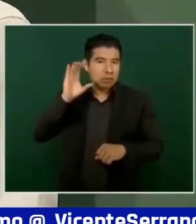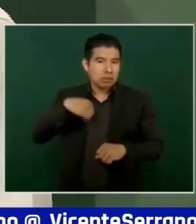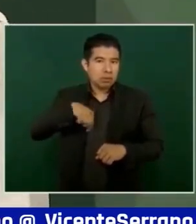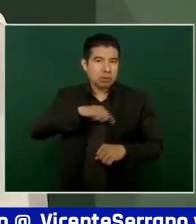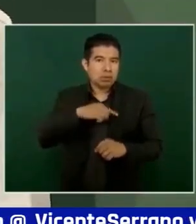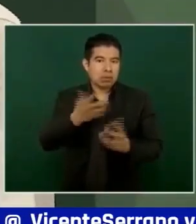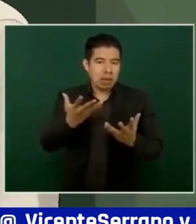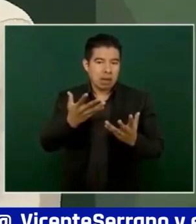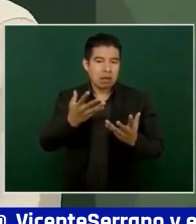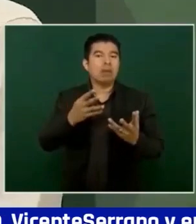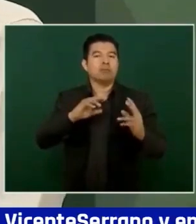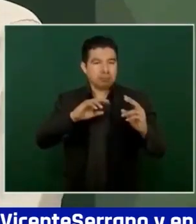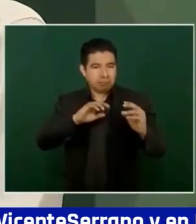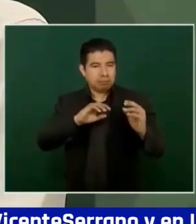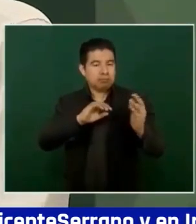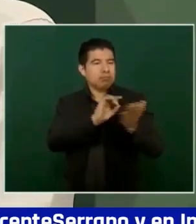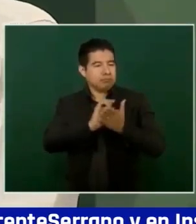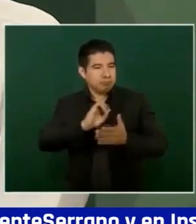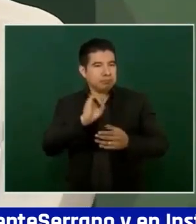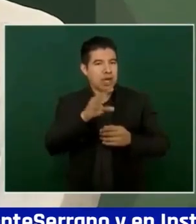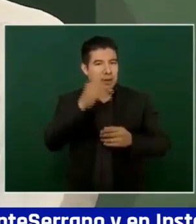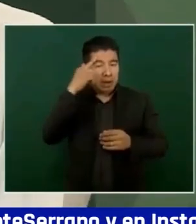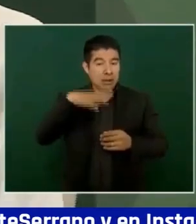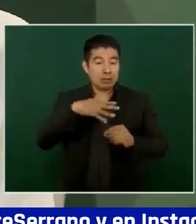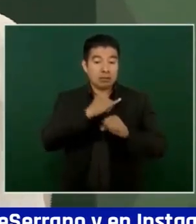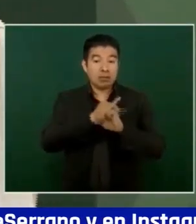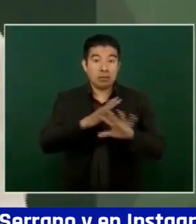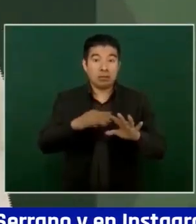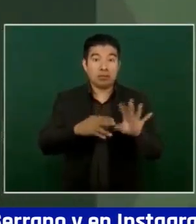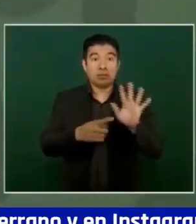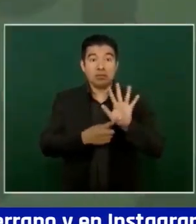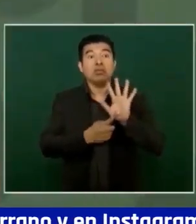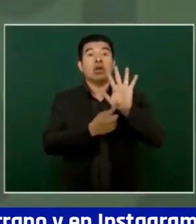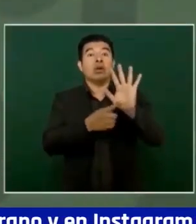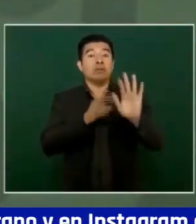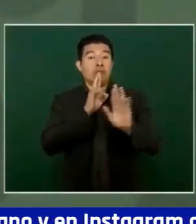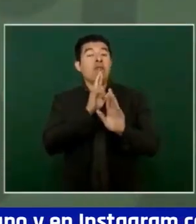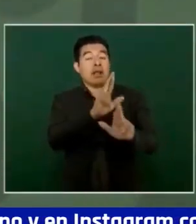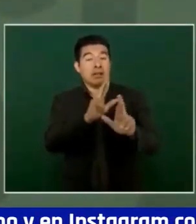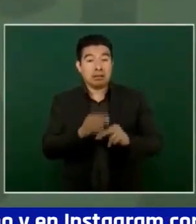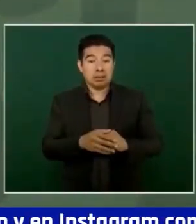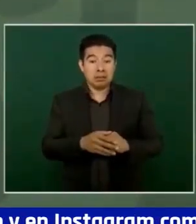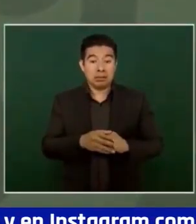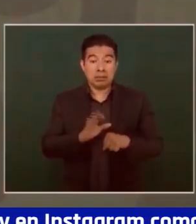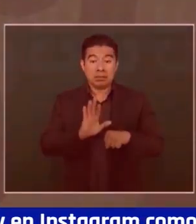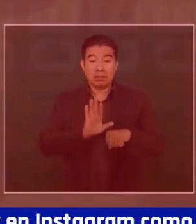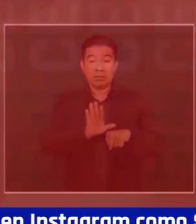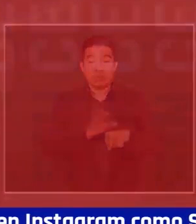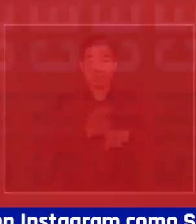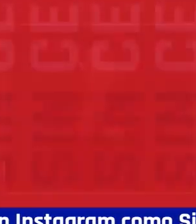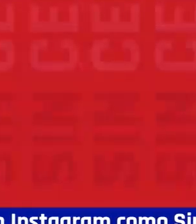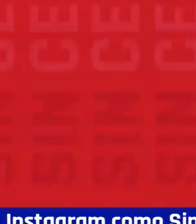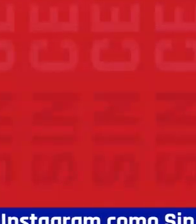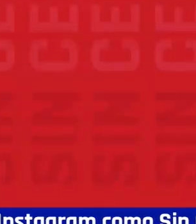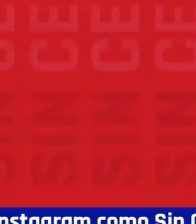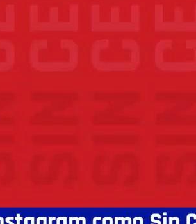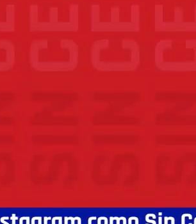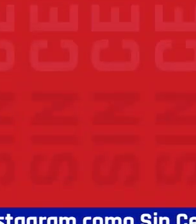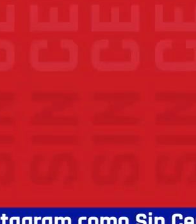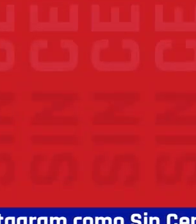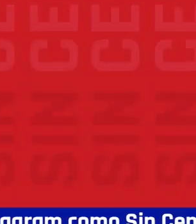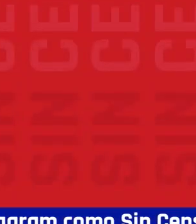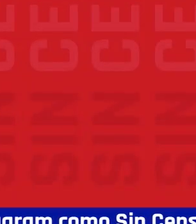Dijo que para que se sepa, puso el comunicado en pantalla y lo leyó de viva voz. Vicente Serrano ha